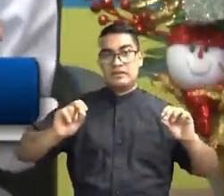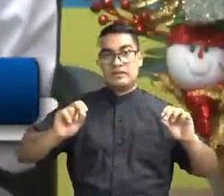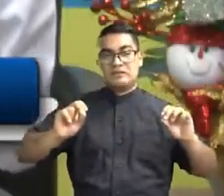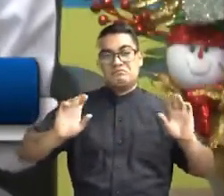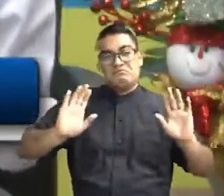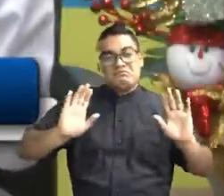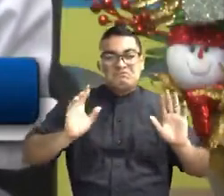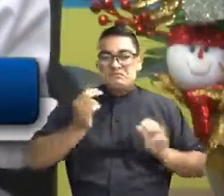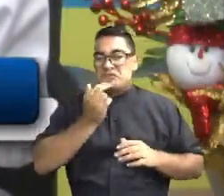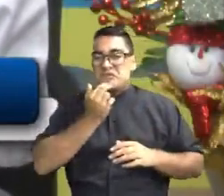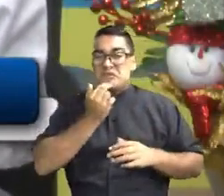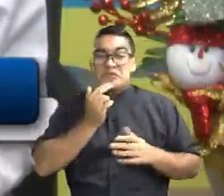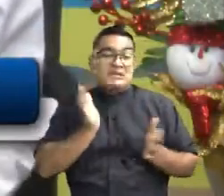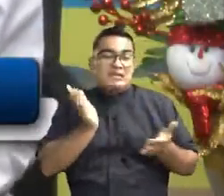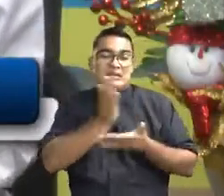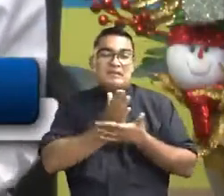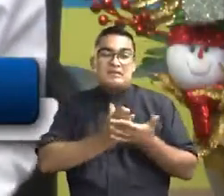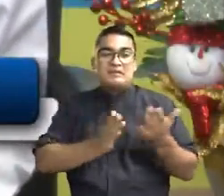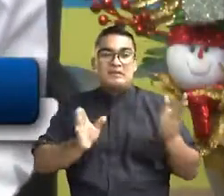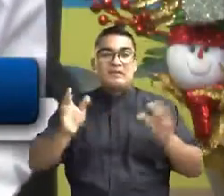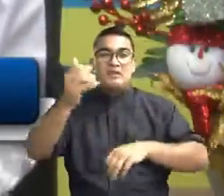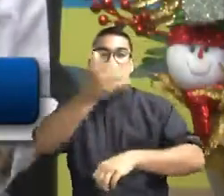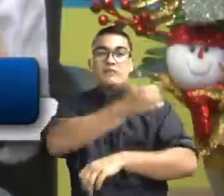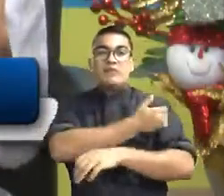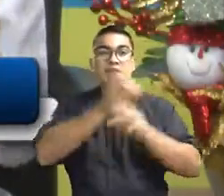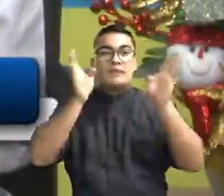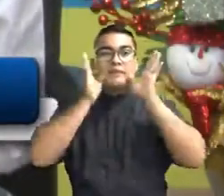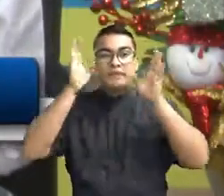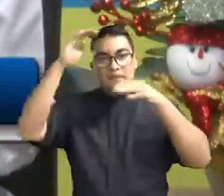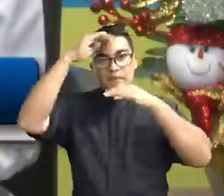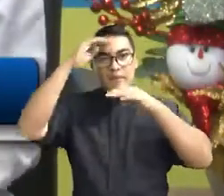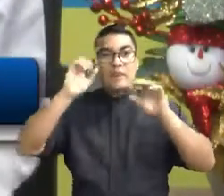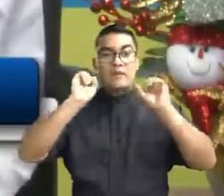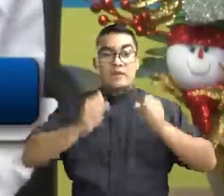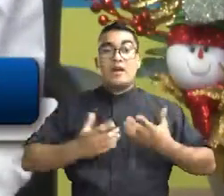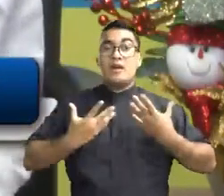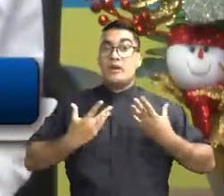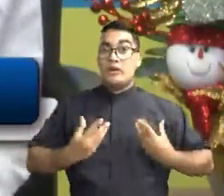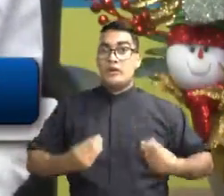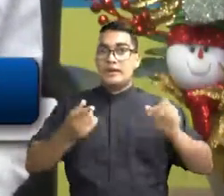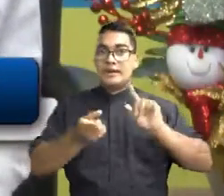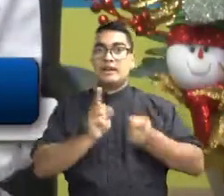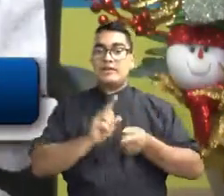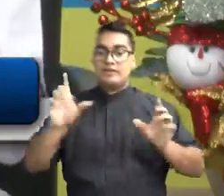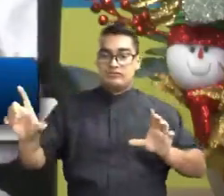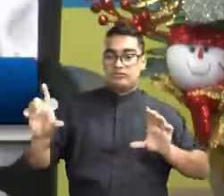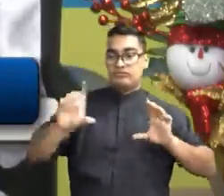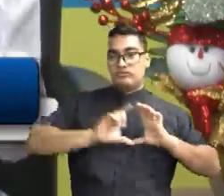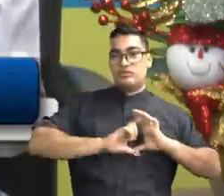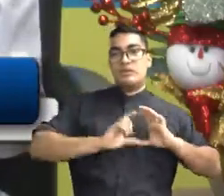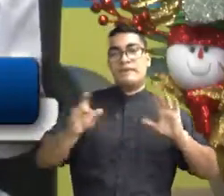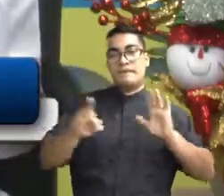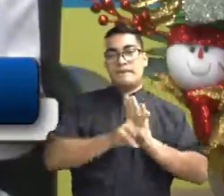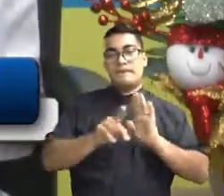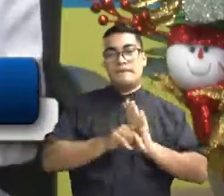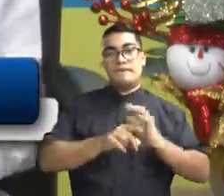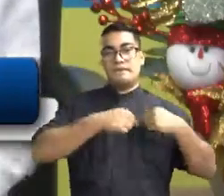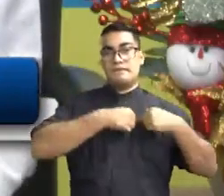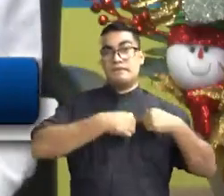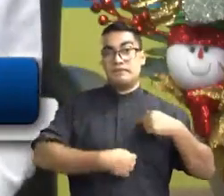si realmente en algún hospital privado se hace. Sí se puede trasplantar, es una cirugía de alto riesgo, pero siempre existen criterios